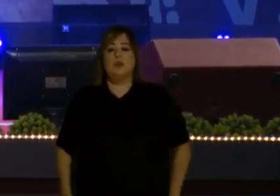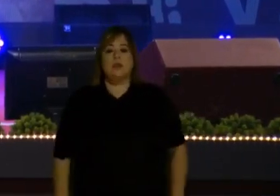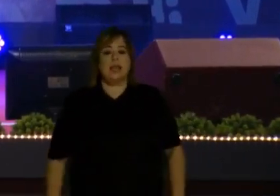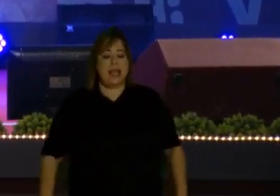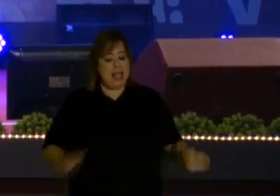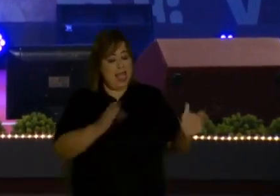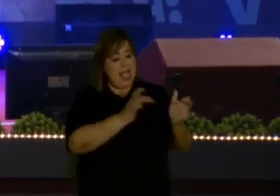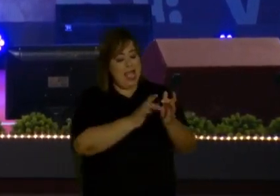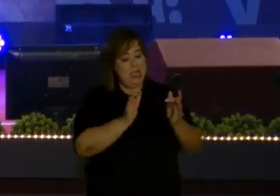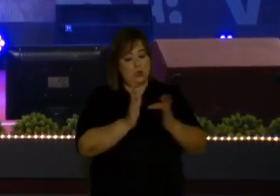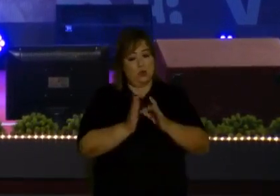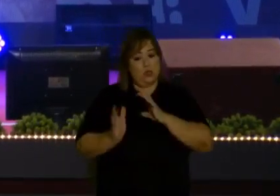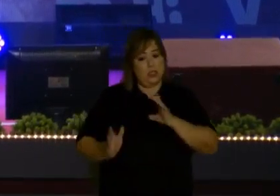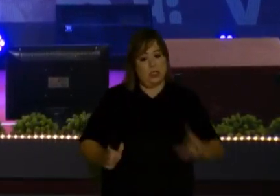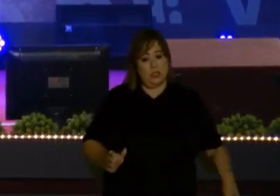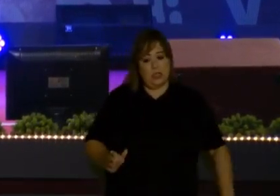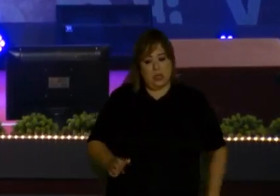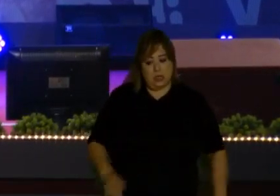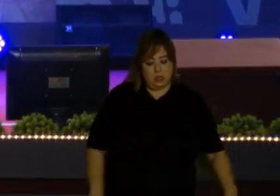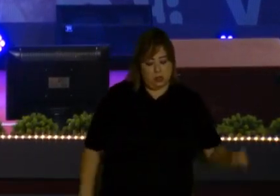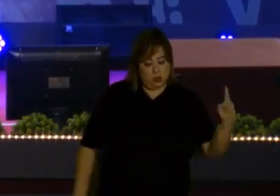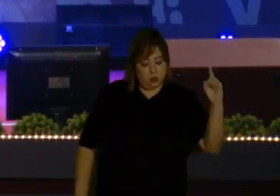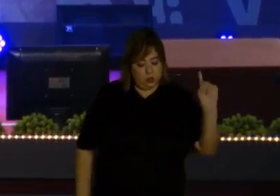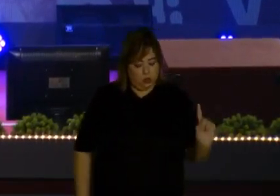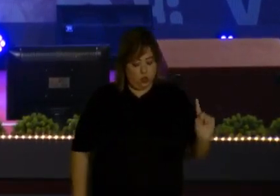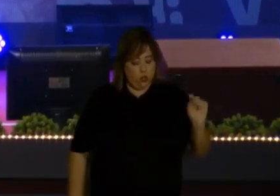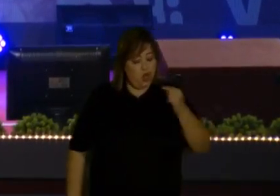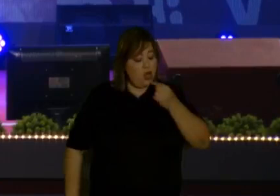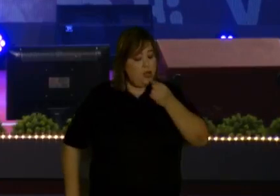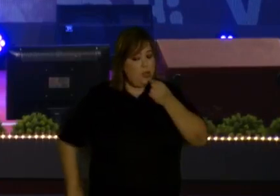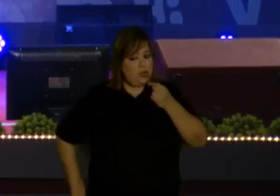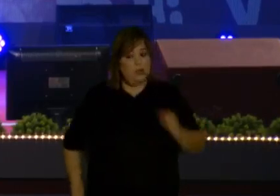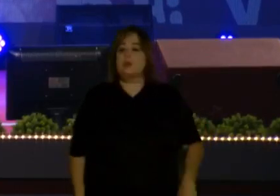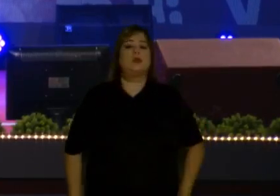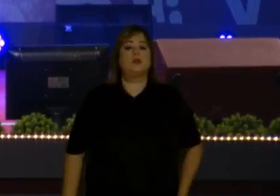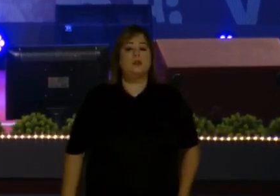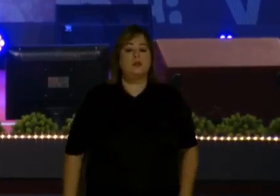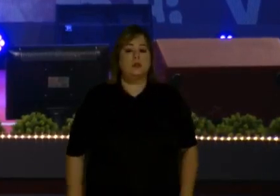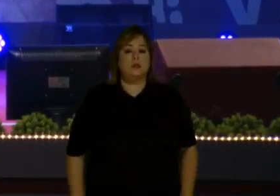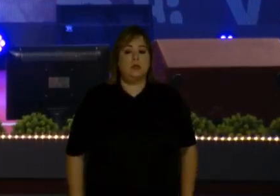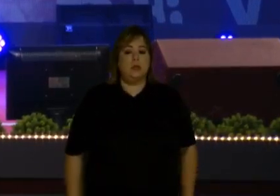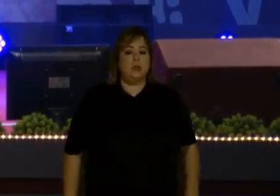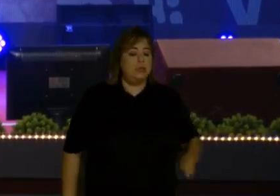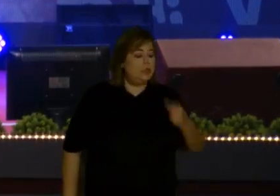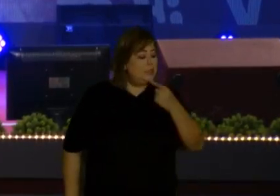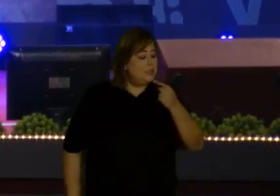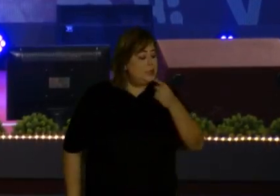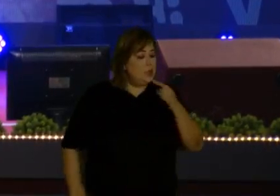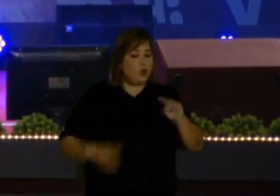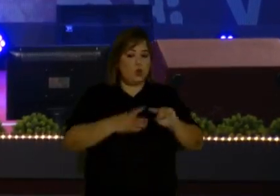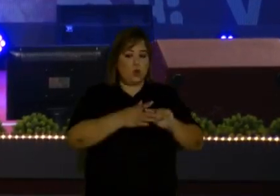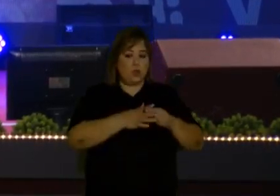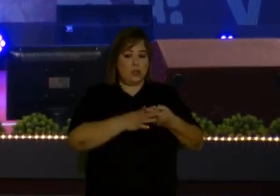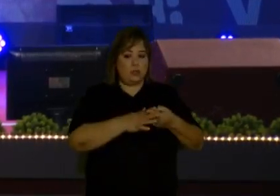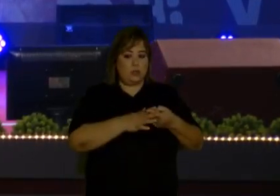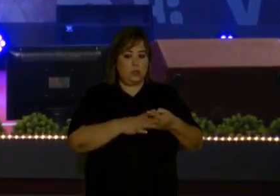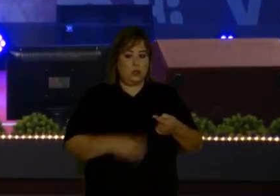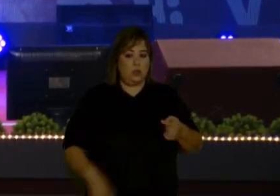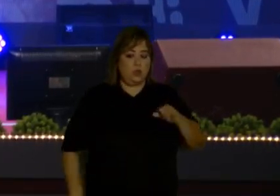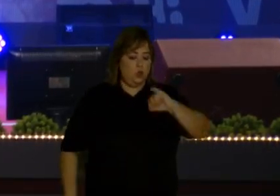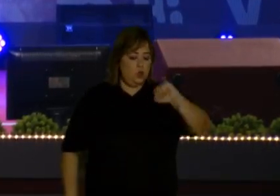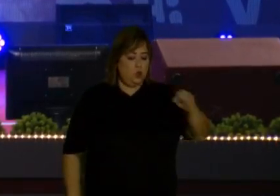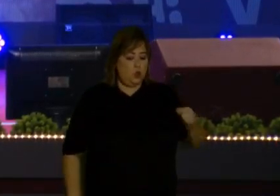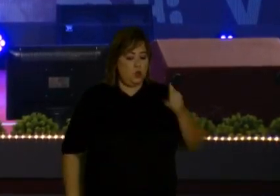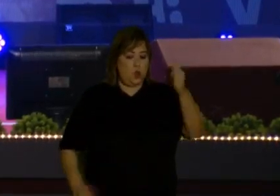ama. Eso no lo dice, se lo dije yo. Mientras ellos se iban, comenzó Jesús a decir de Juan a